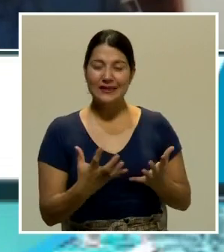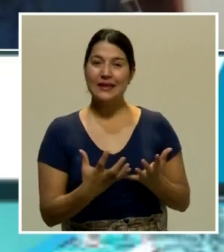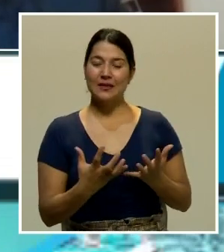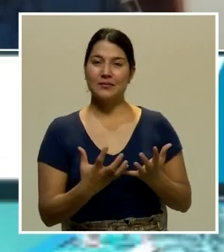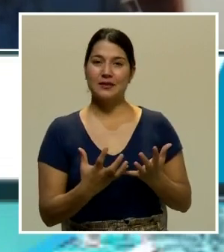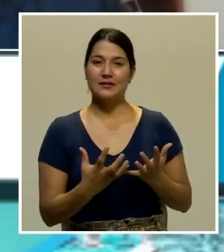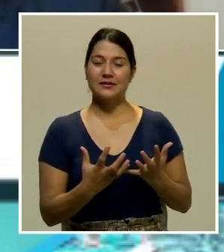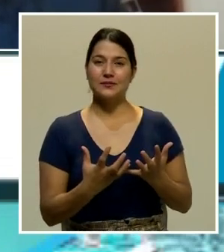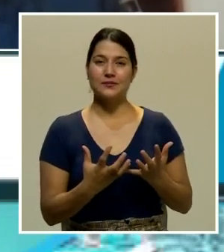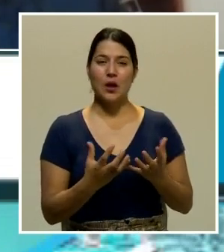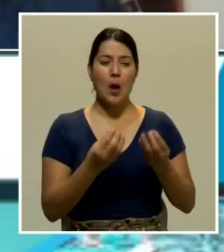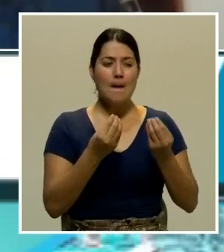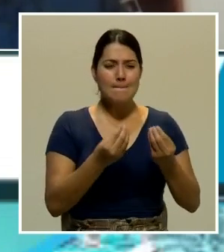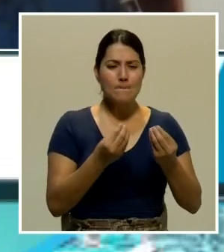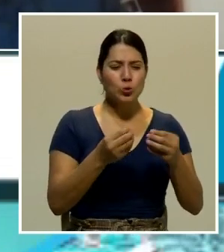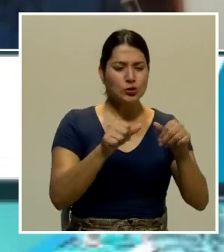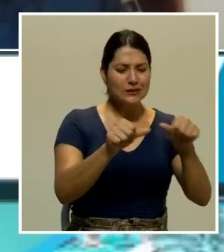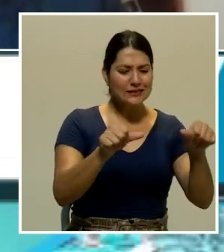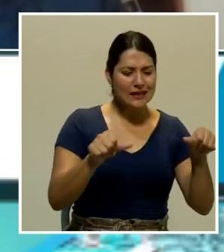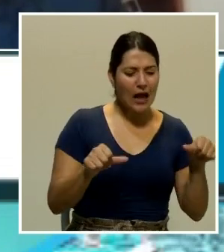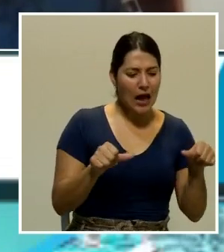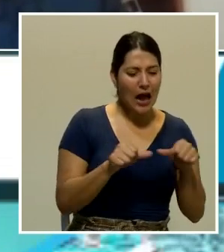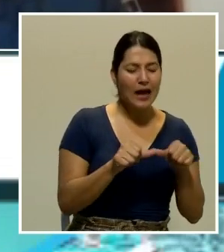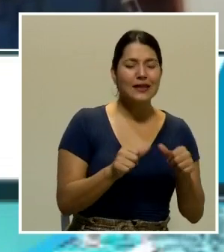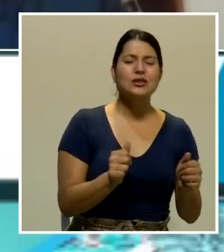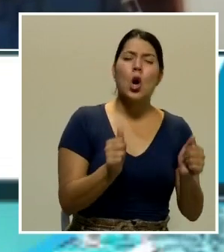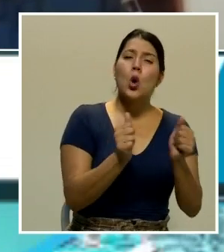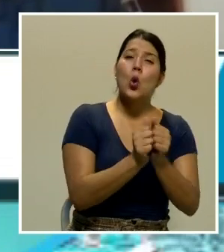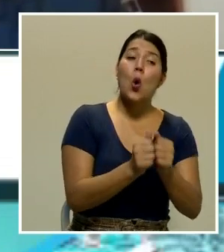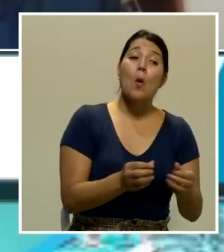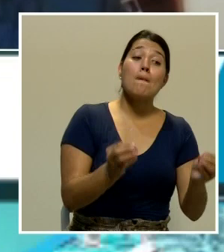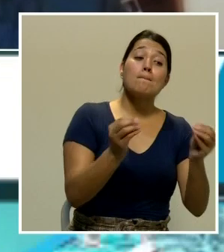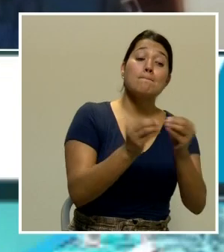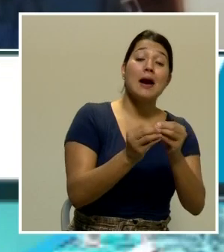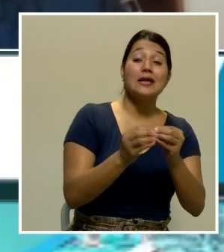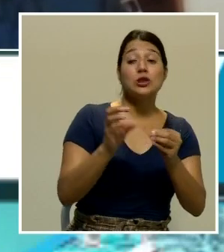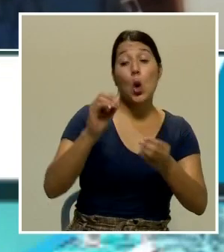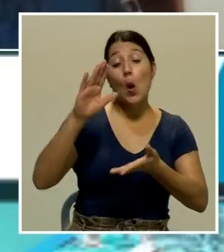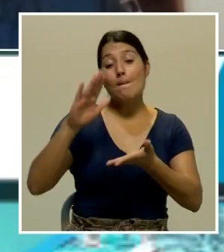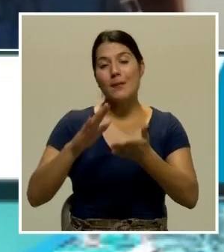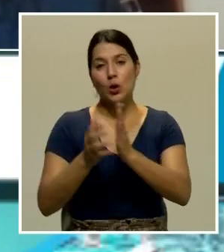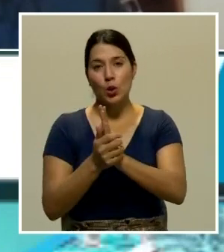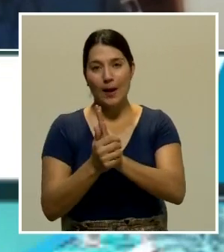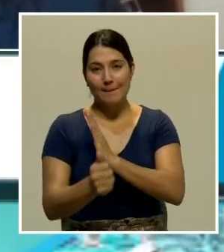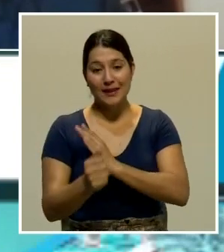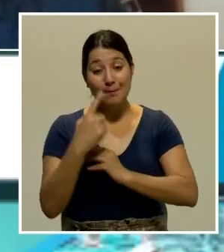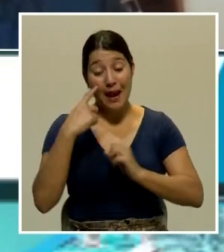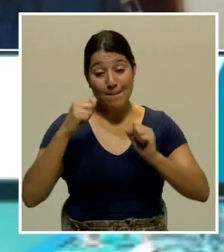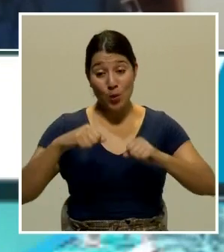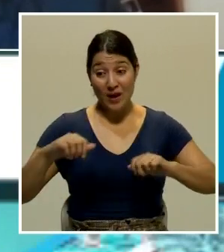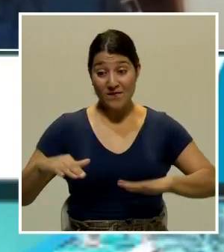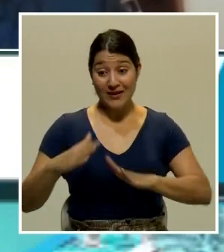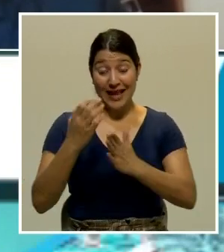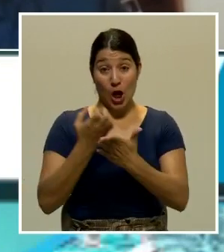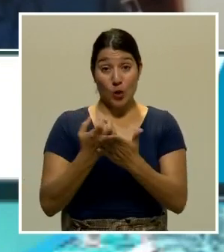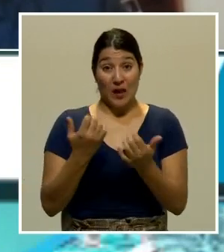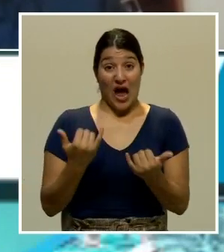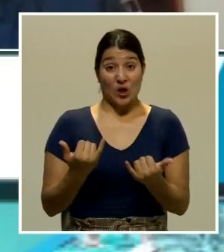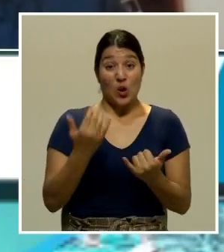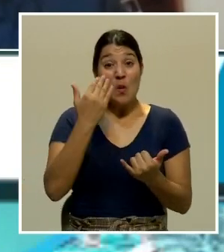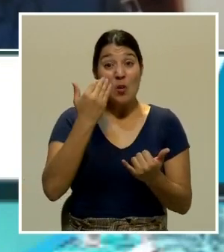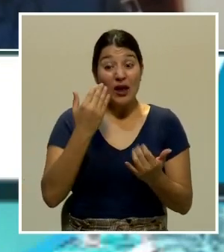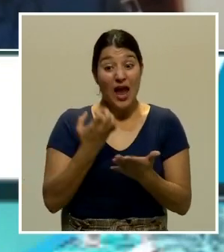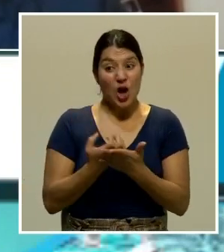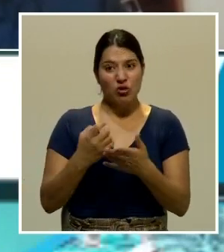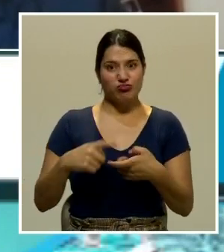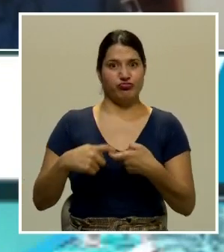mayor y menor capacidad para enfrentar el tiempo que vamos a estar con la economía detenida. ¿Cómo ayudar a